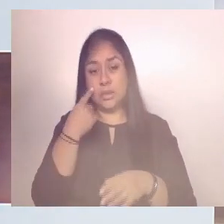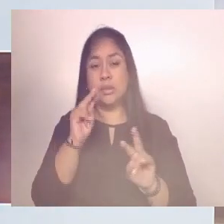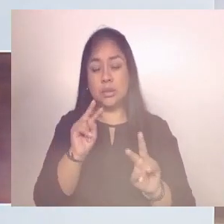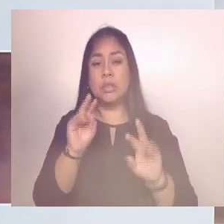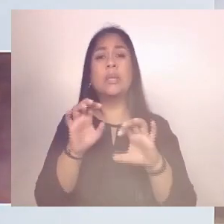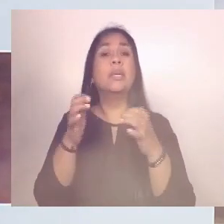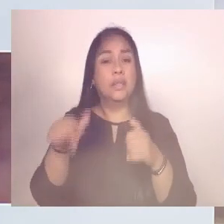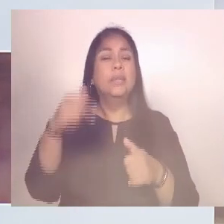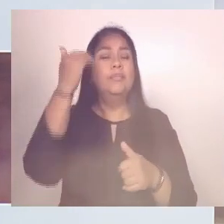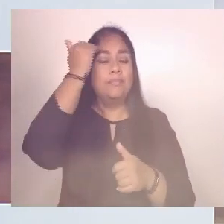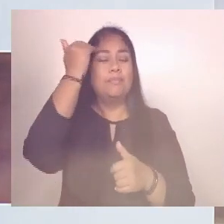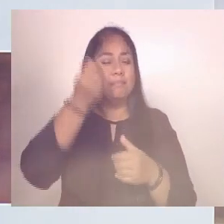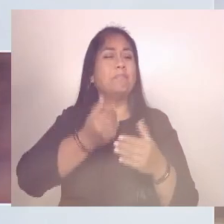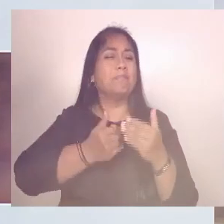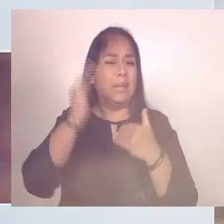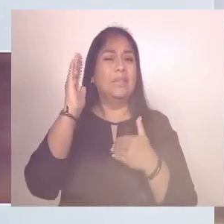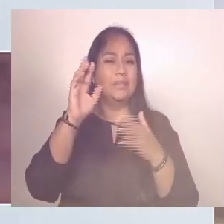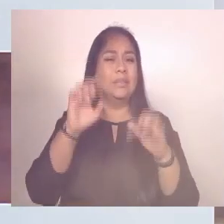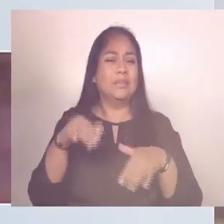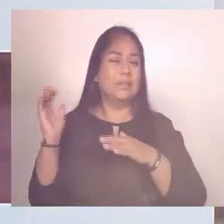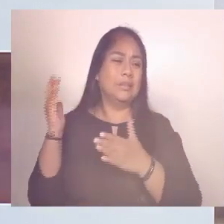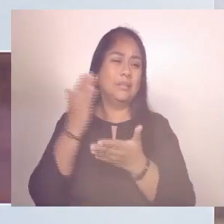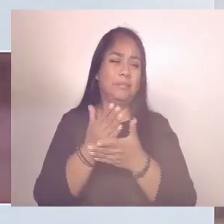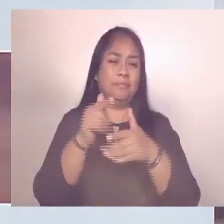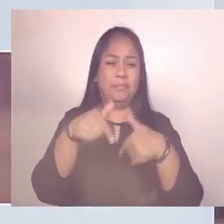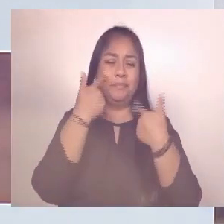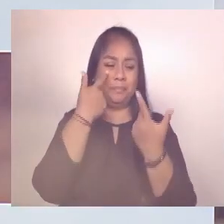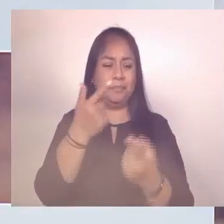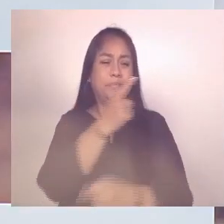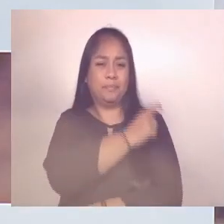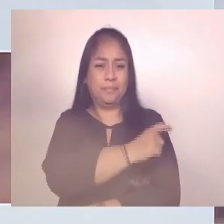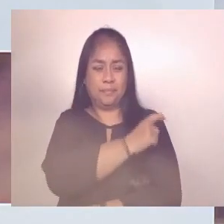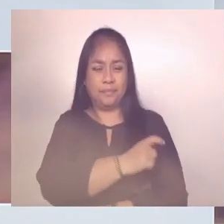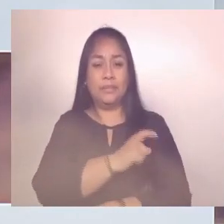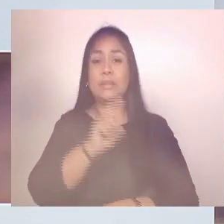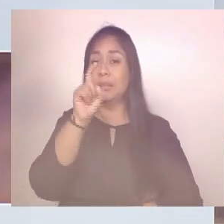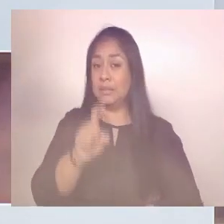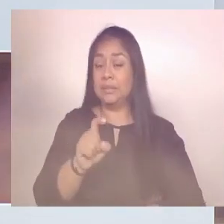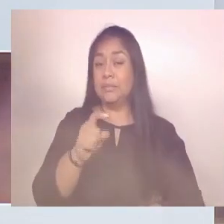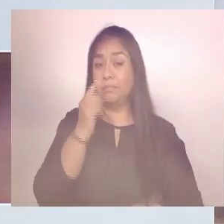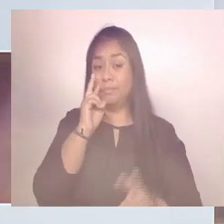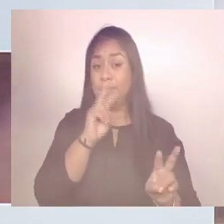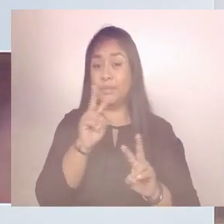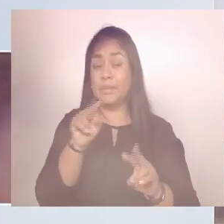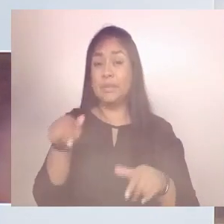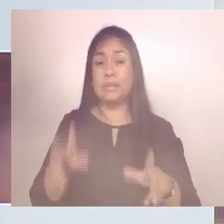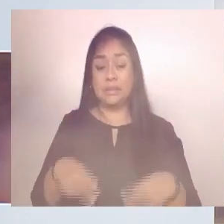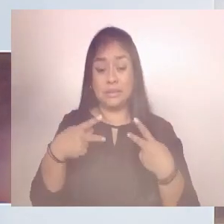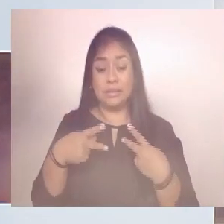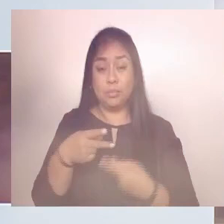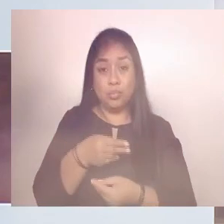sé que hay muchas más que acudirán a estas clínicas. Debemos tener presente que durante su vida